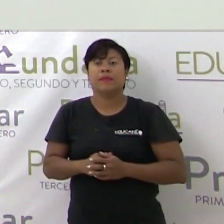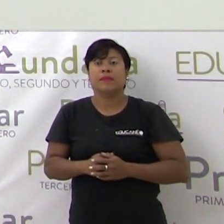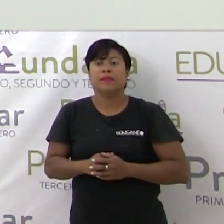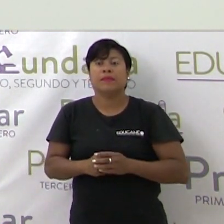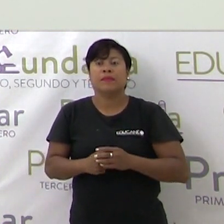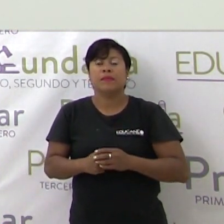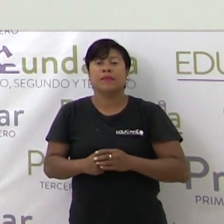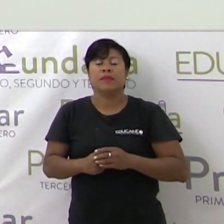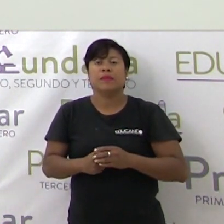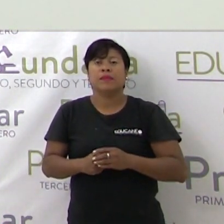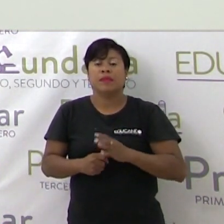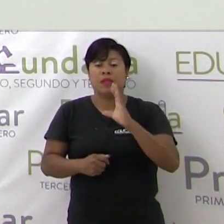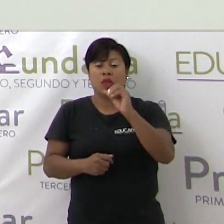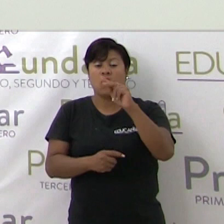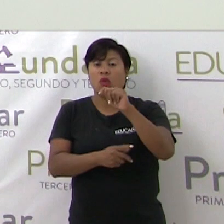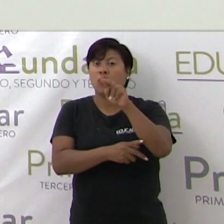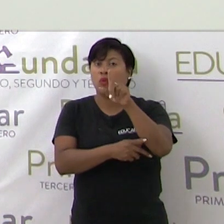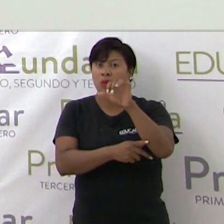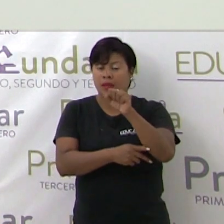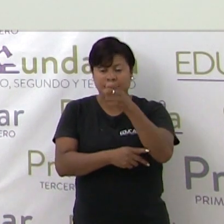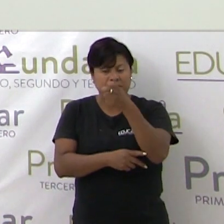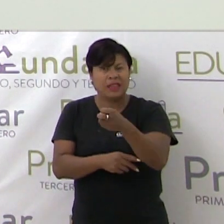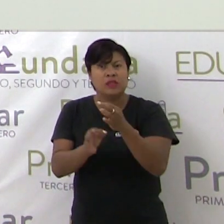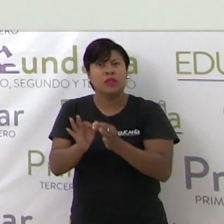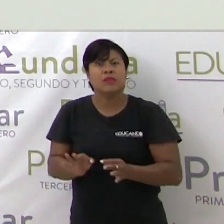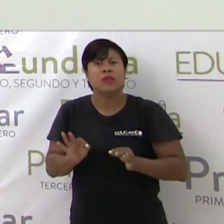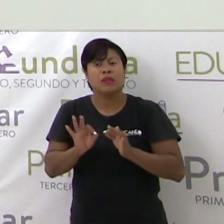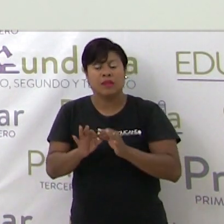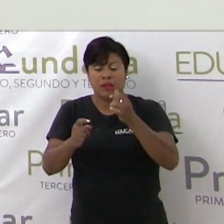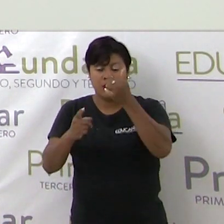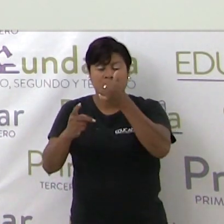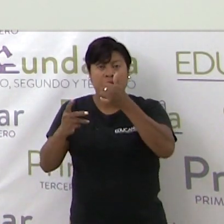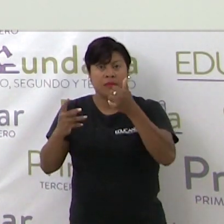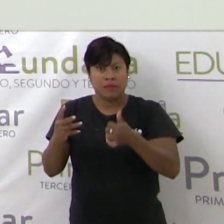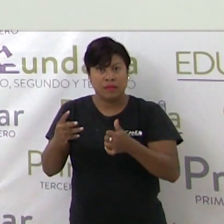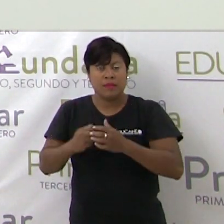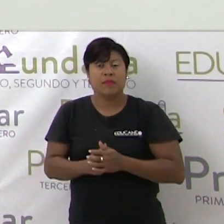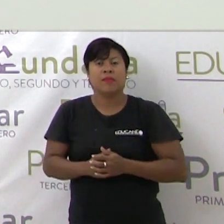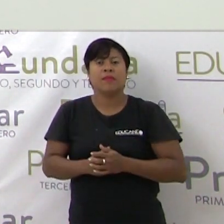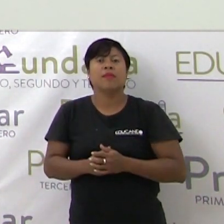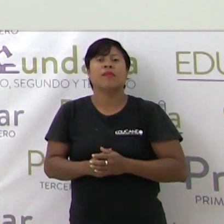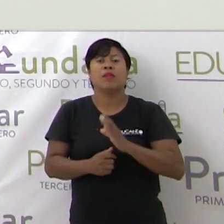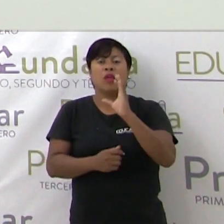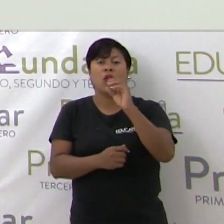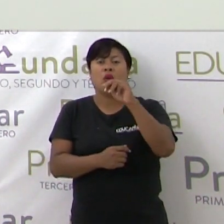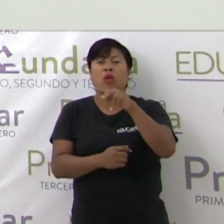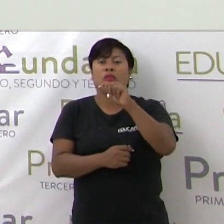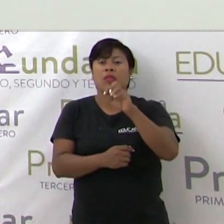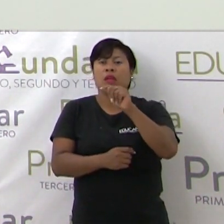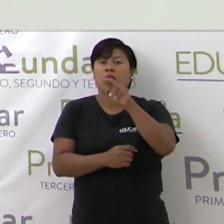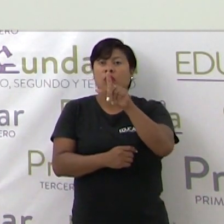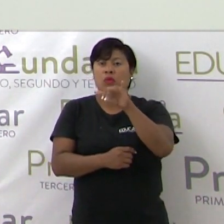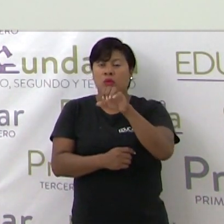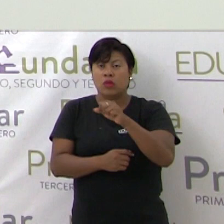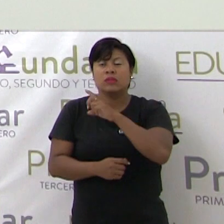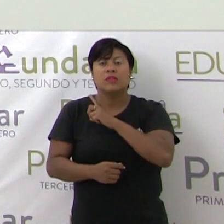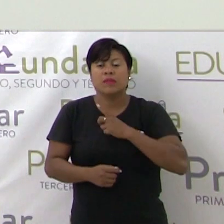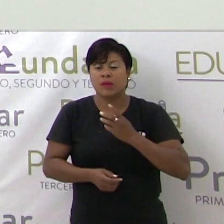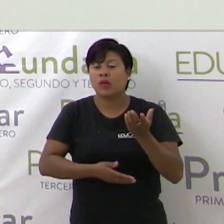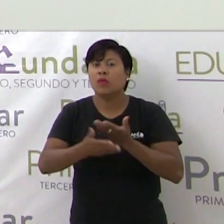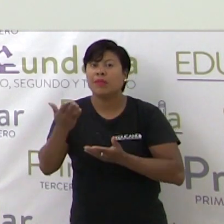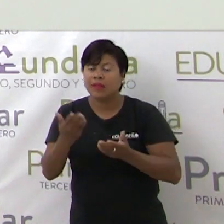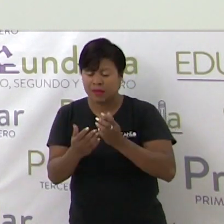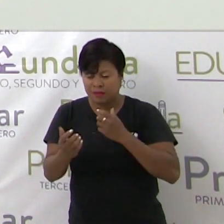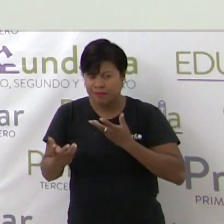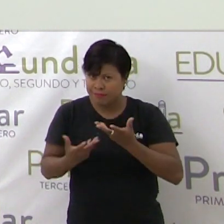que en las tertulias, esto es importantísimo, que cada uno de los contertulios debe compartir con